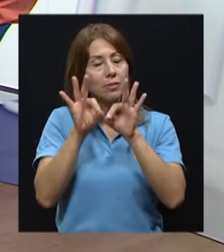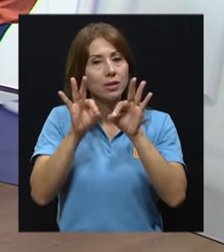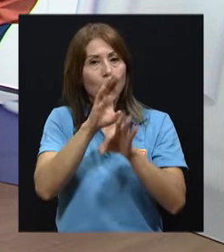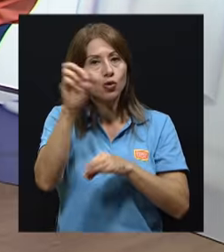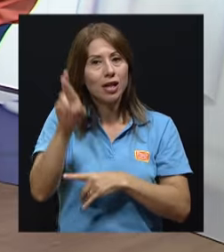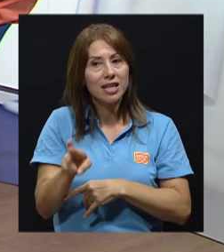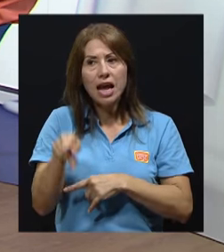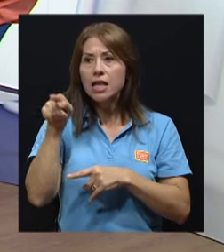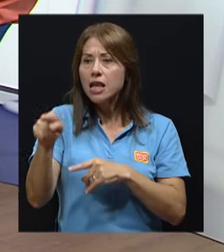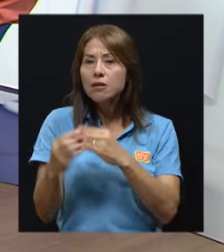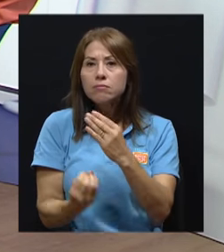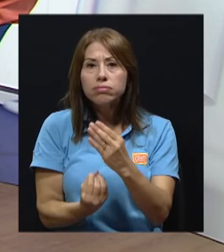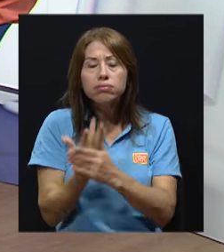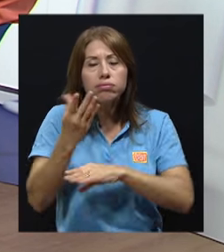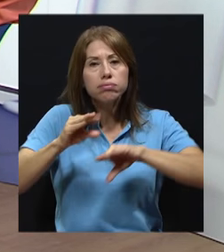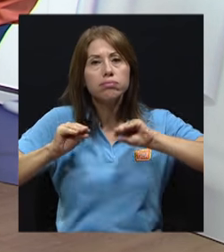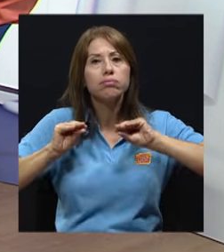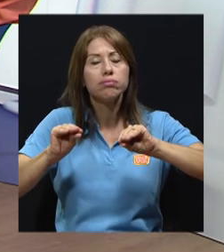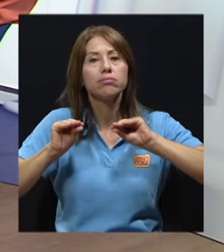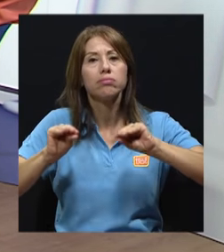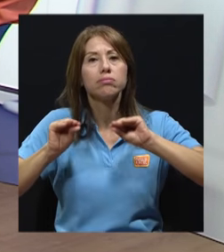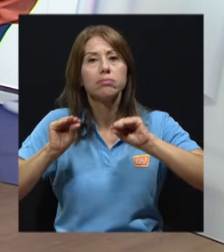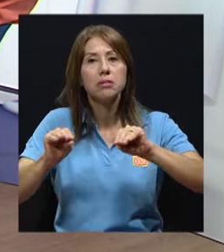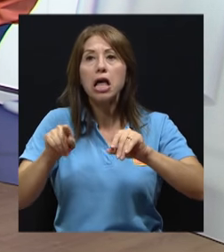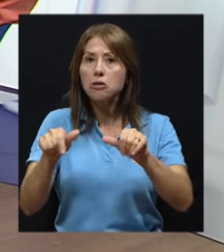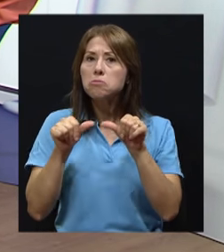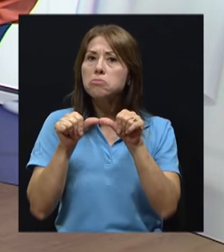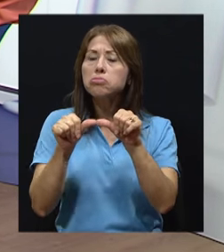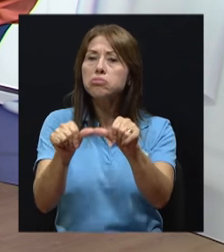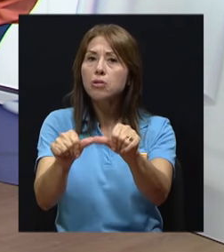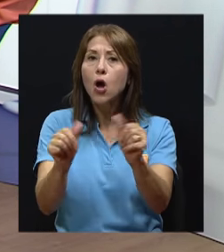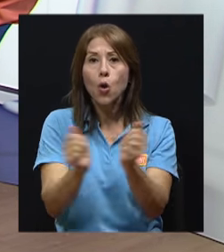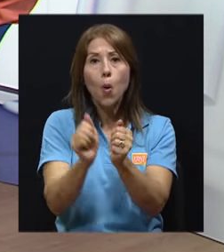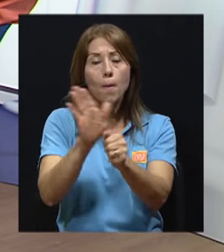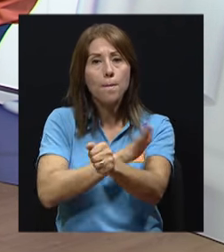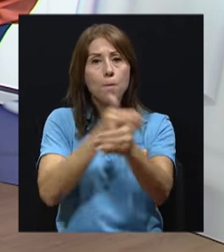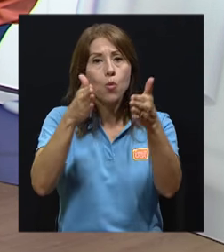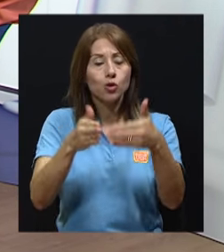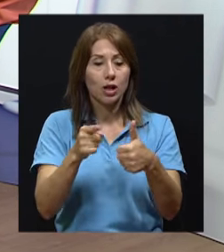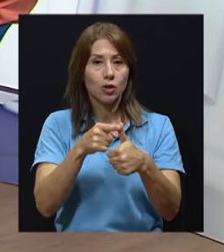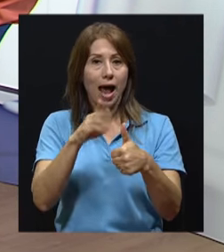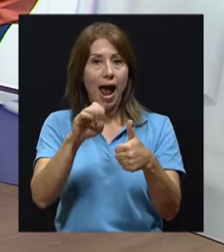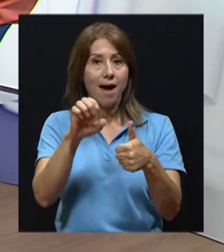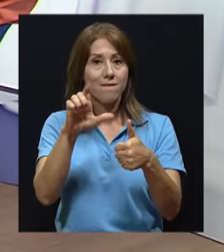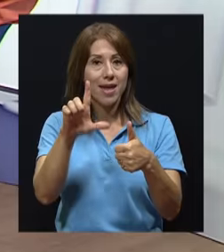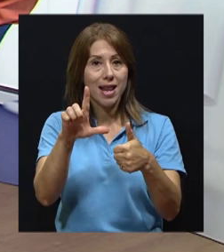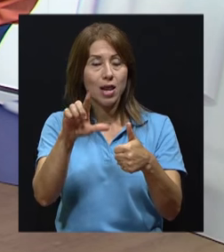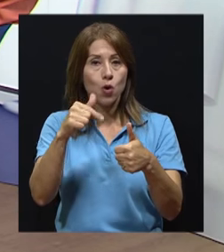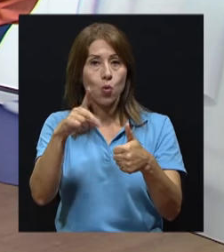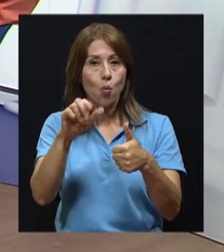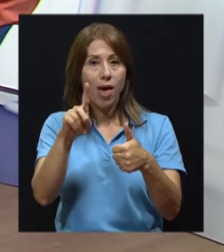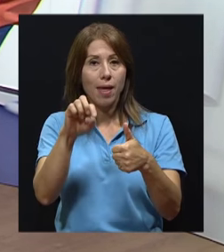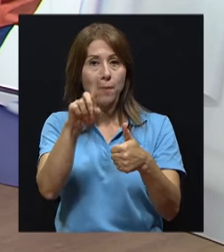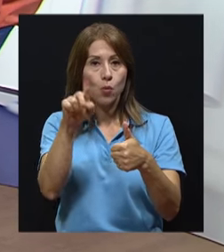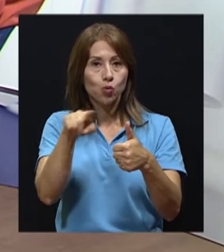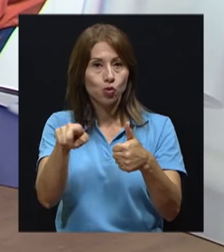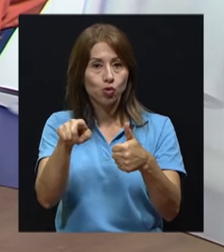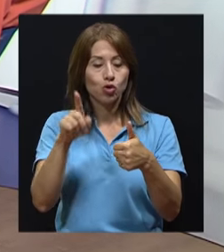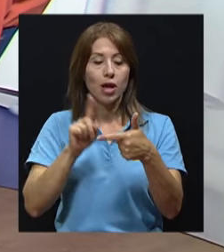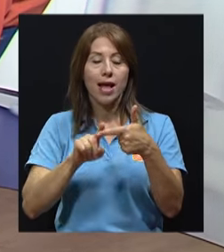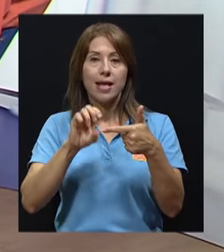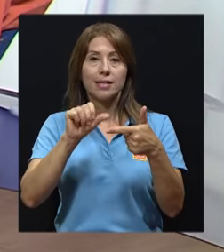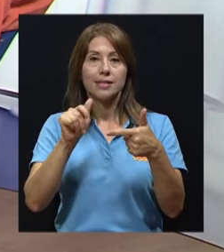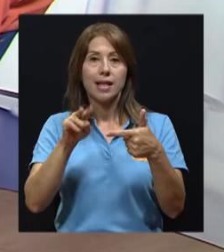esa escuela se mantiene en Santa Cruz con músicos este de la talla de Abel guadamuz que participa en este